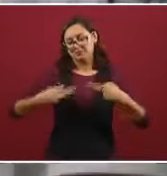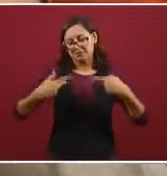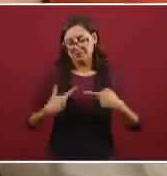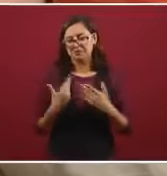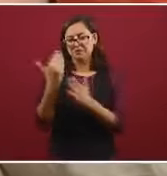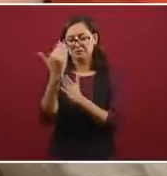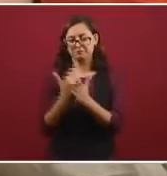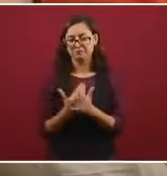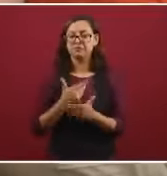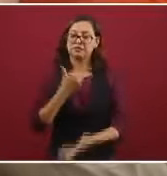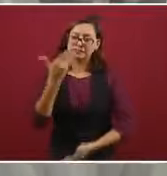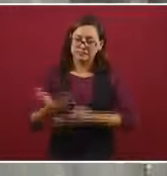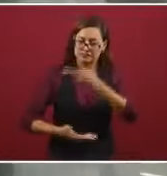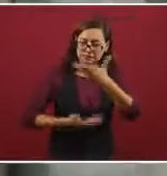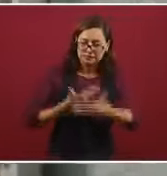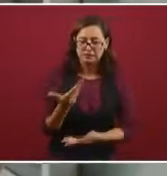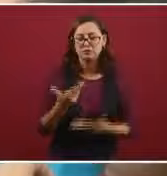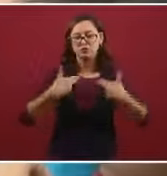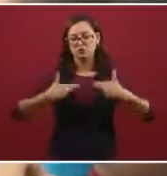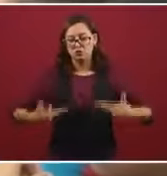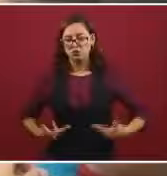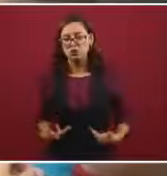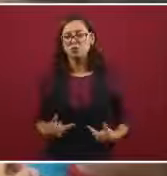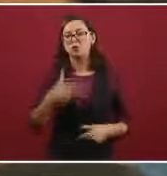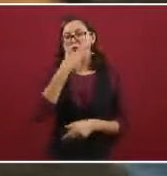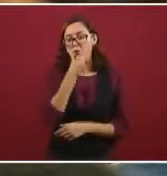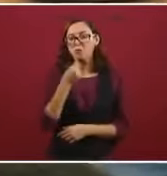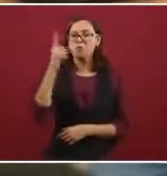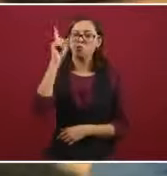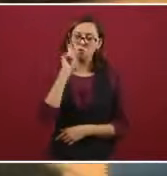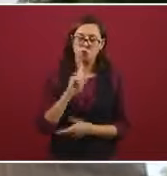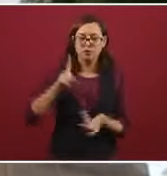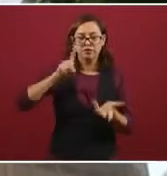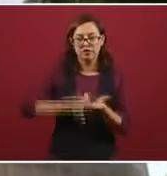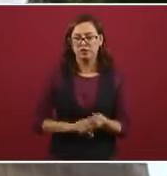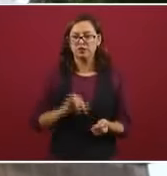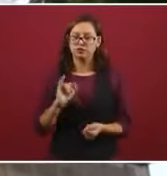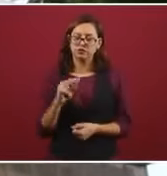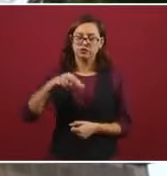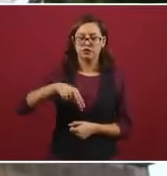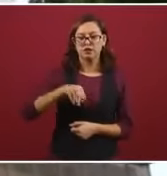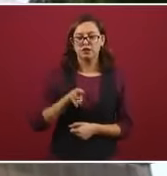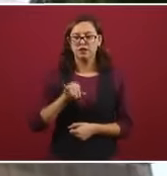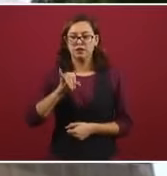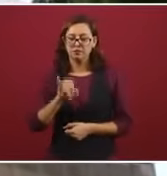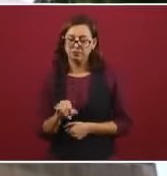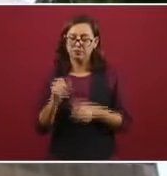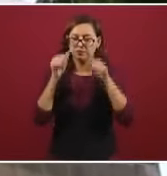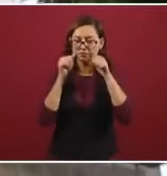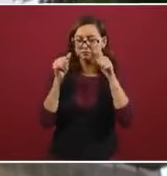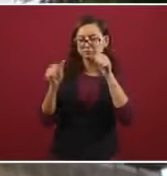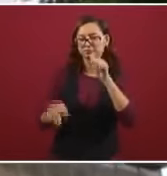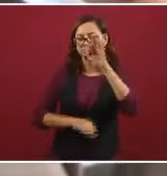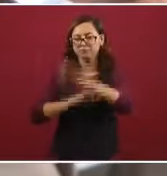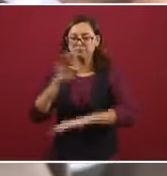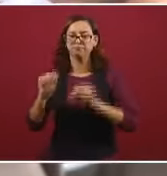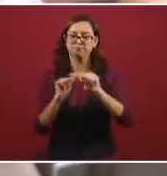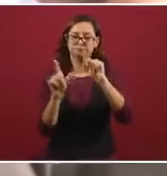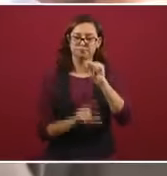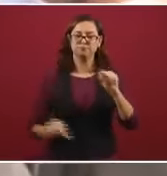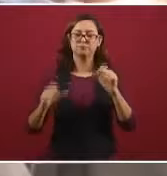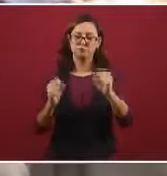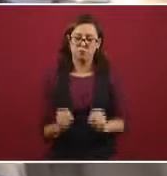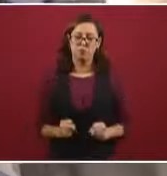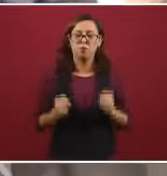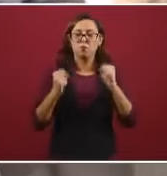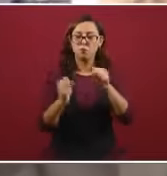de servicio, la lealtad y el humanismo de las mujeres y hombres que integran el Instituto Nacional de Migración fortalecen a México, promoviendo